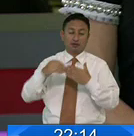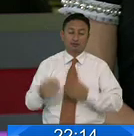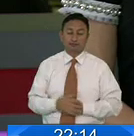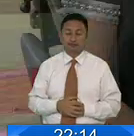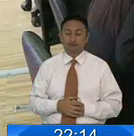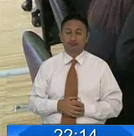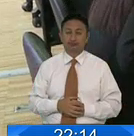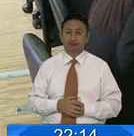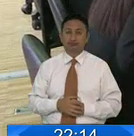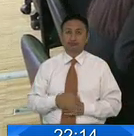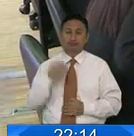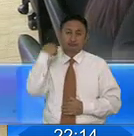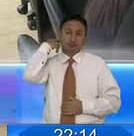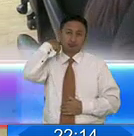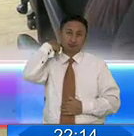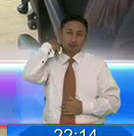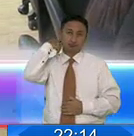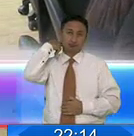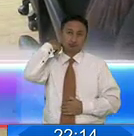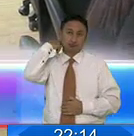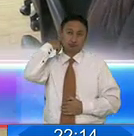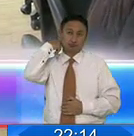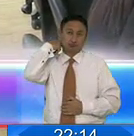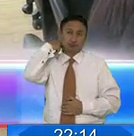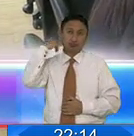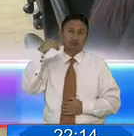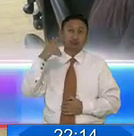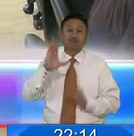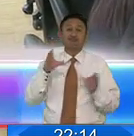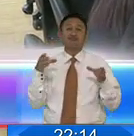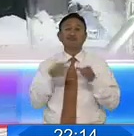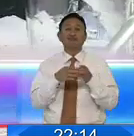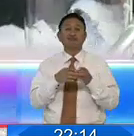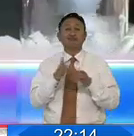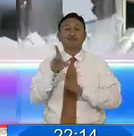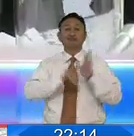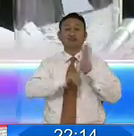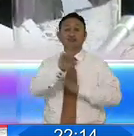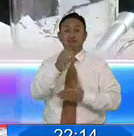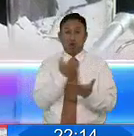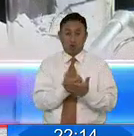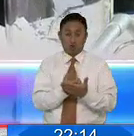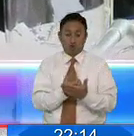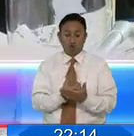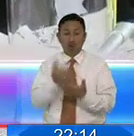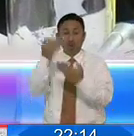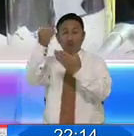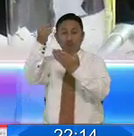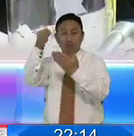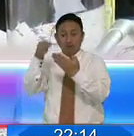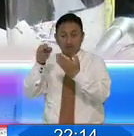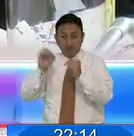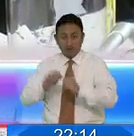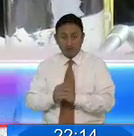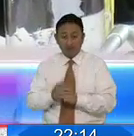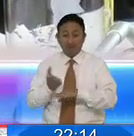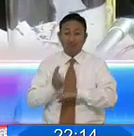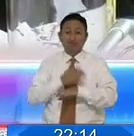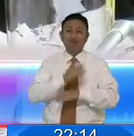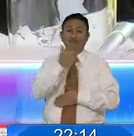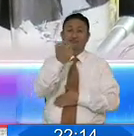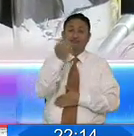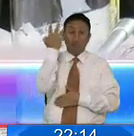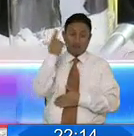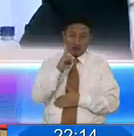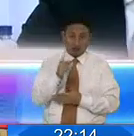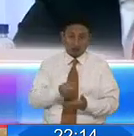a la comisión de desarrollo económico llegó la proforma presupuestaria de 2020 luego de 13 días de presentada por el ejecutivo a la asamblea